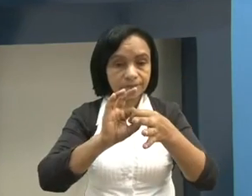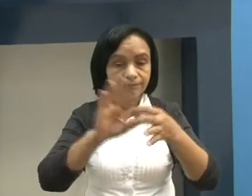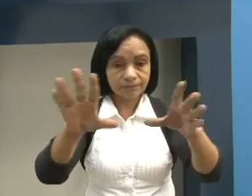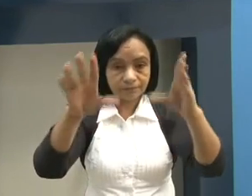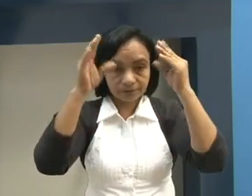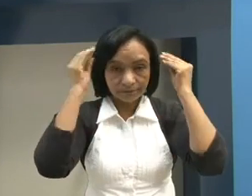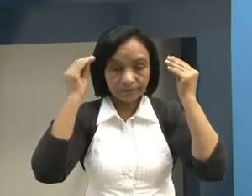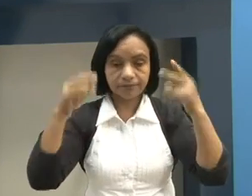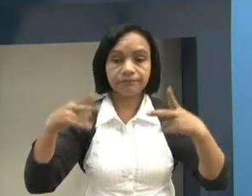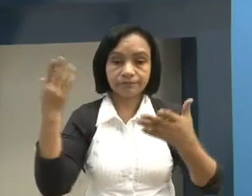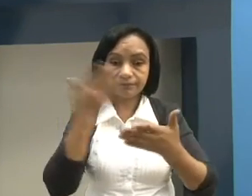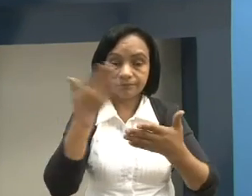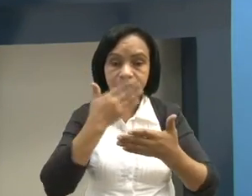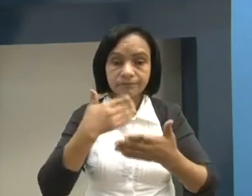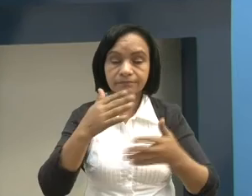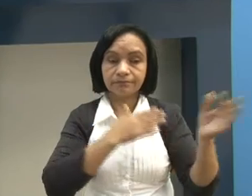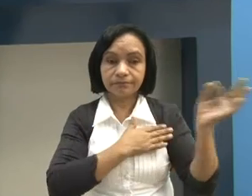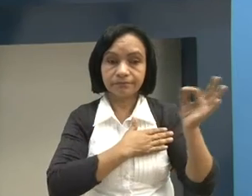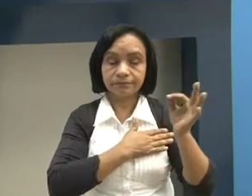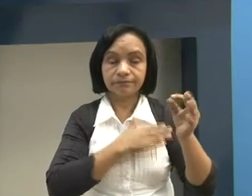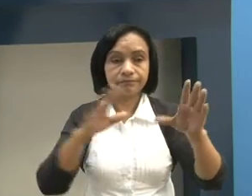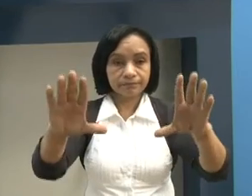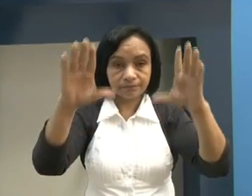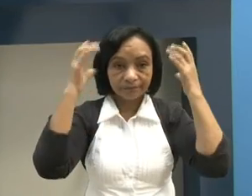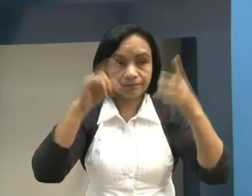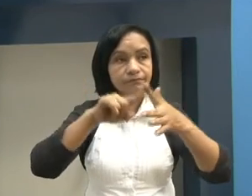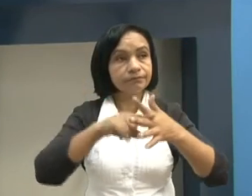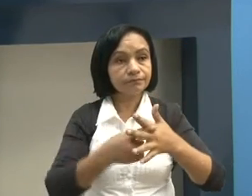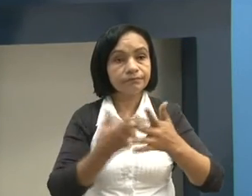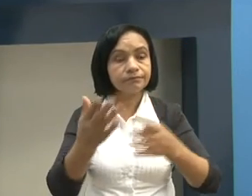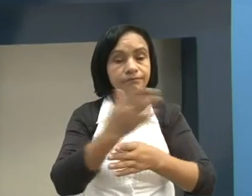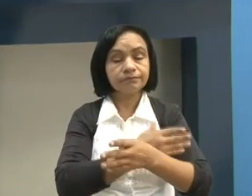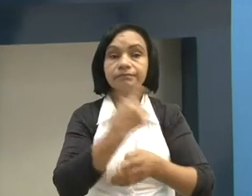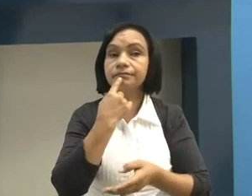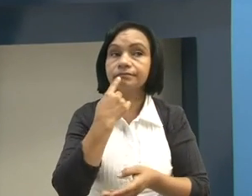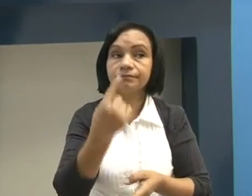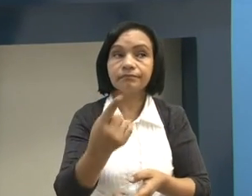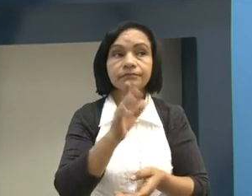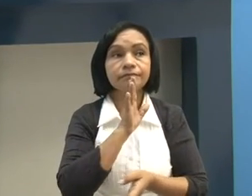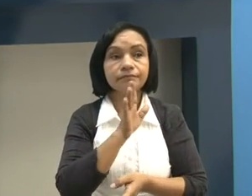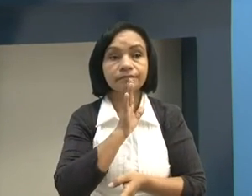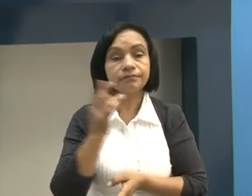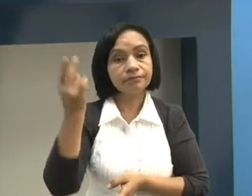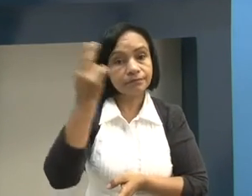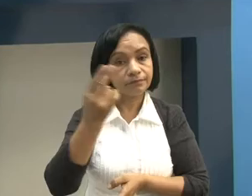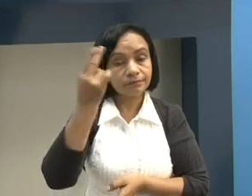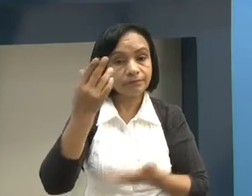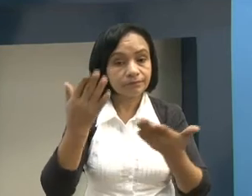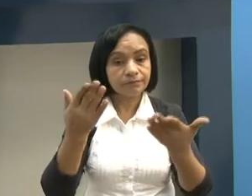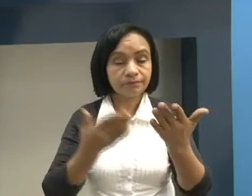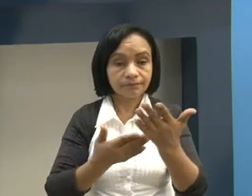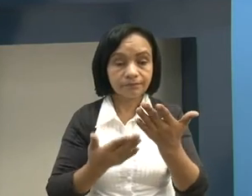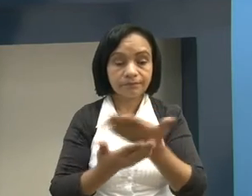cursos de verano, pues las clases comienzan en febrero. Pero toda esa integralidad es lo que te permite hoy hablar que el uso de la tecnología